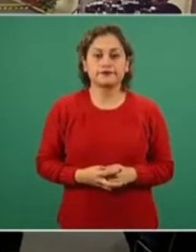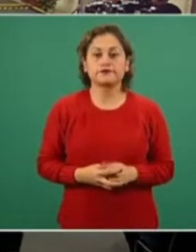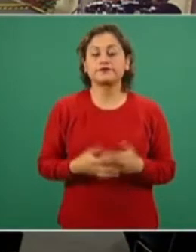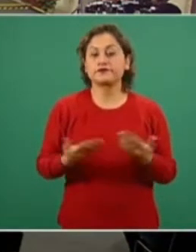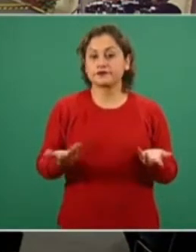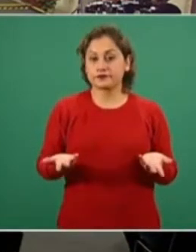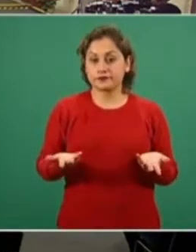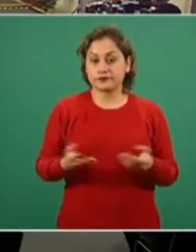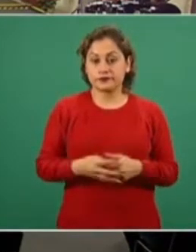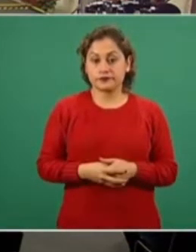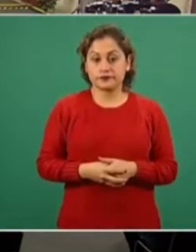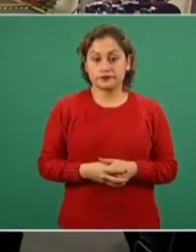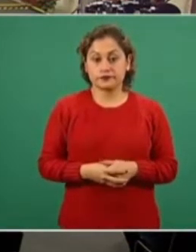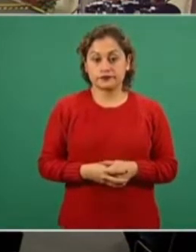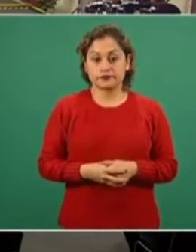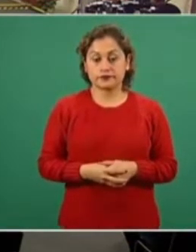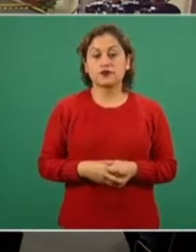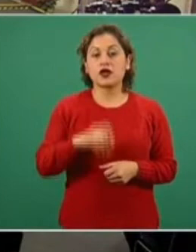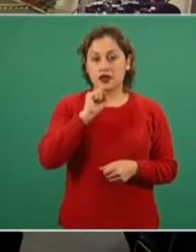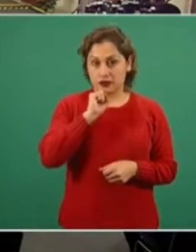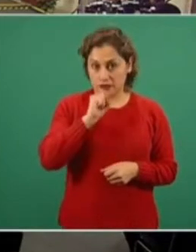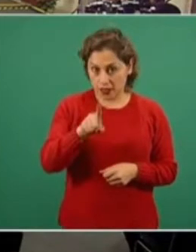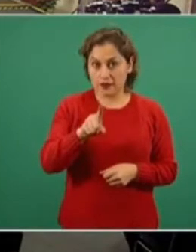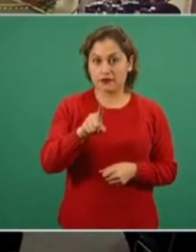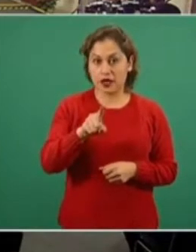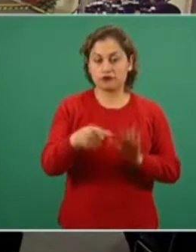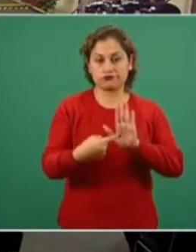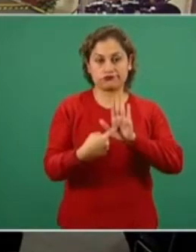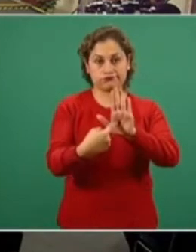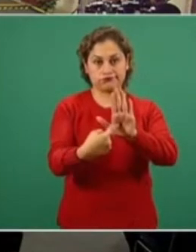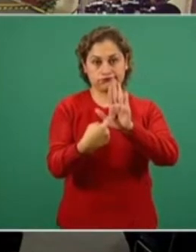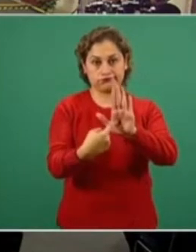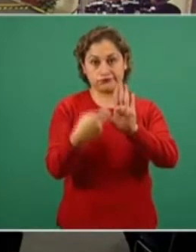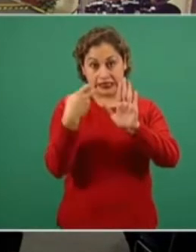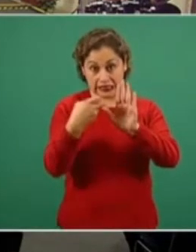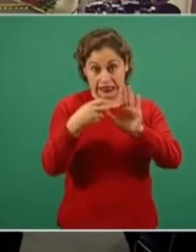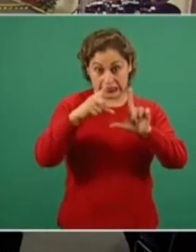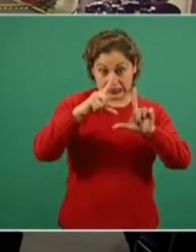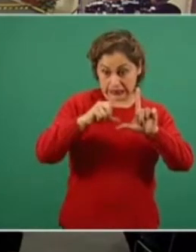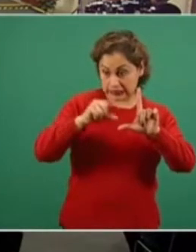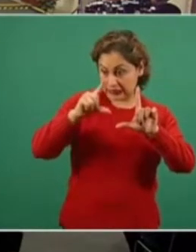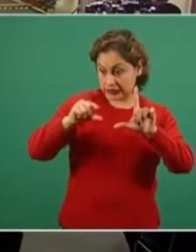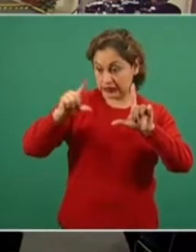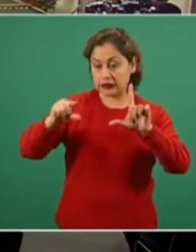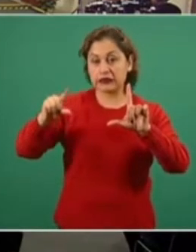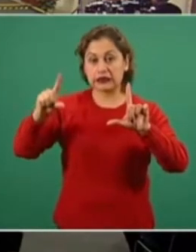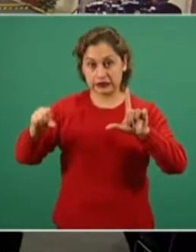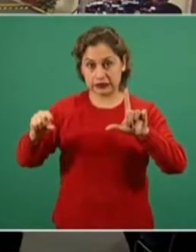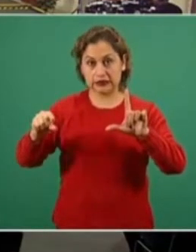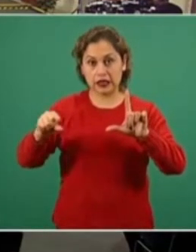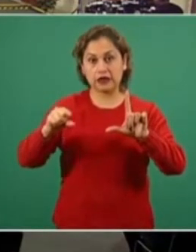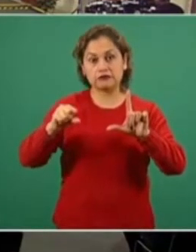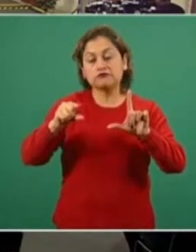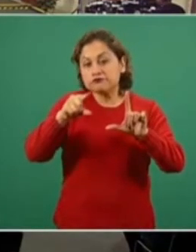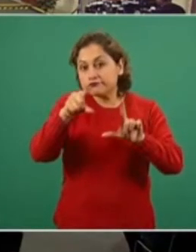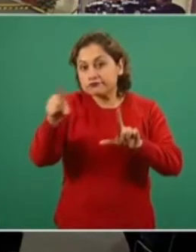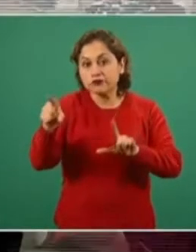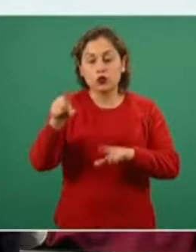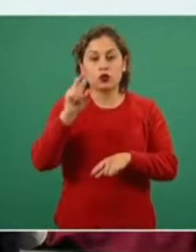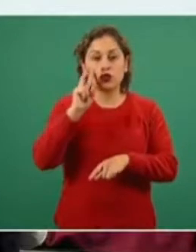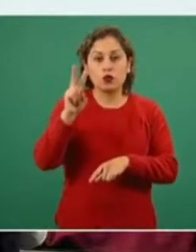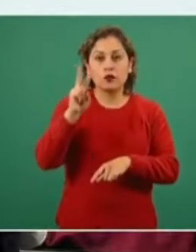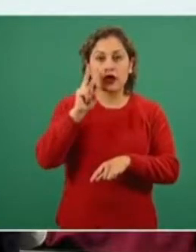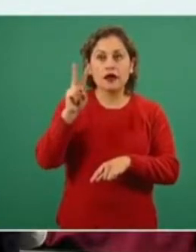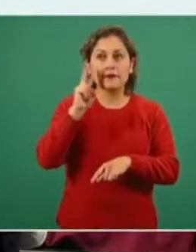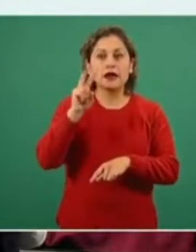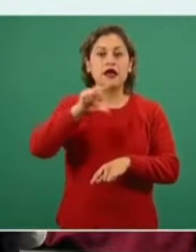¿Cuántos? Y como también se comentó, vamos a ir presentando esta gráfica, posiblemente ya después de varios días, igual la presentaremos